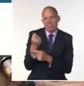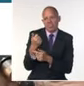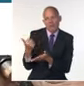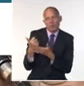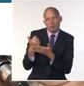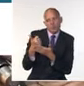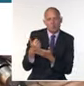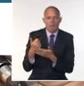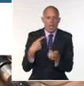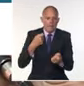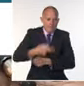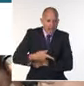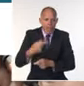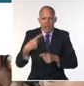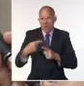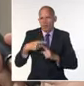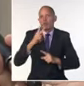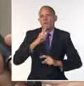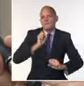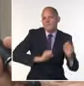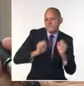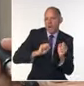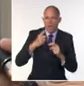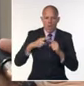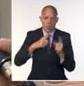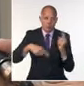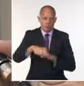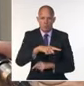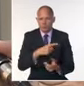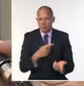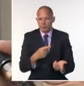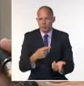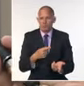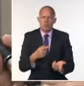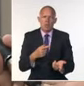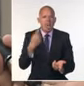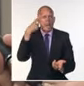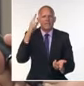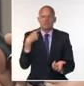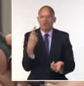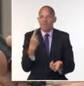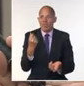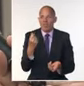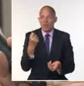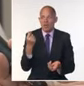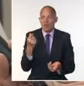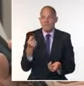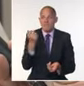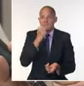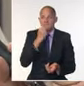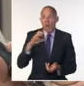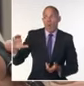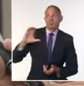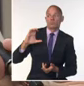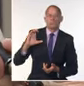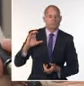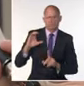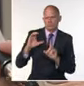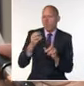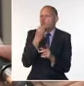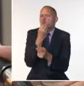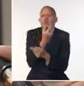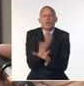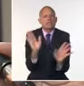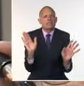es importante no los grandes financiamientos, sino cualquier financiamiento que nos resuelva un equipo de bombeo, un equipo